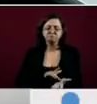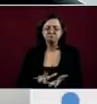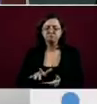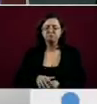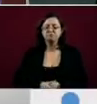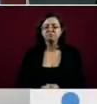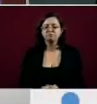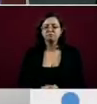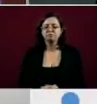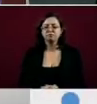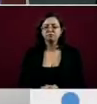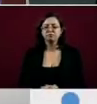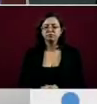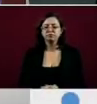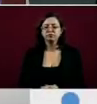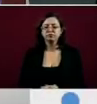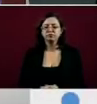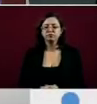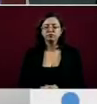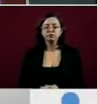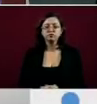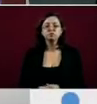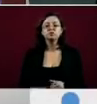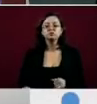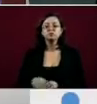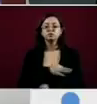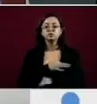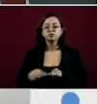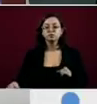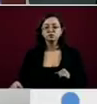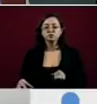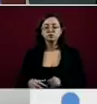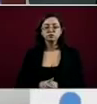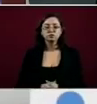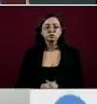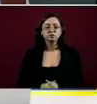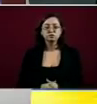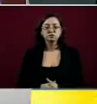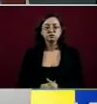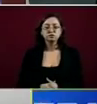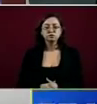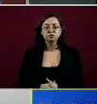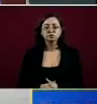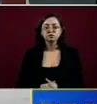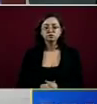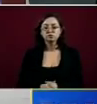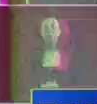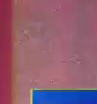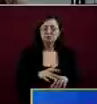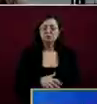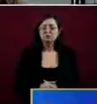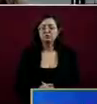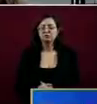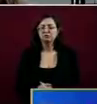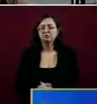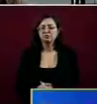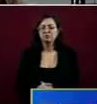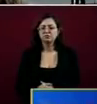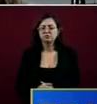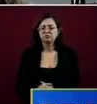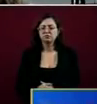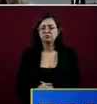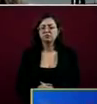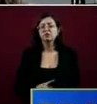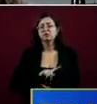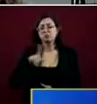Levarón se registró a las 13 horas y a las 13:18 se dio aviso a la Guardia Nacional. A las